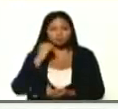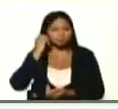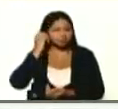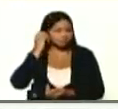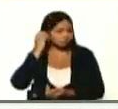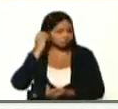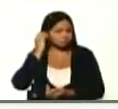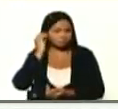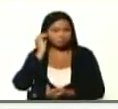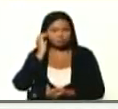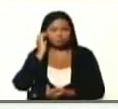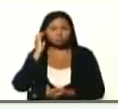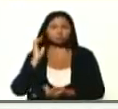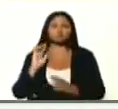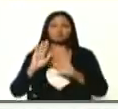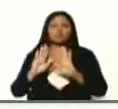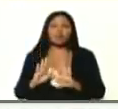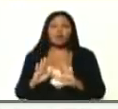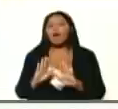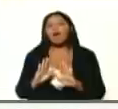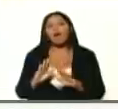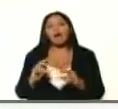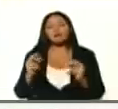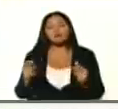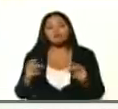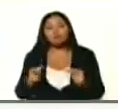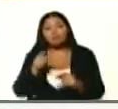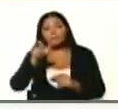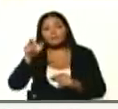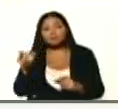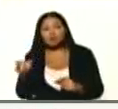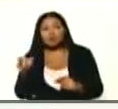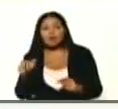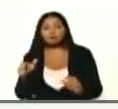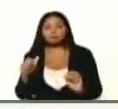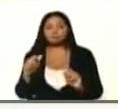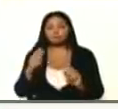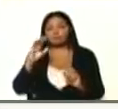detener acciones de este tipo de delincuentes. Uno,